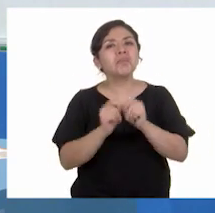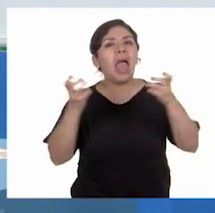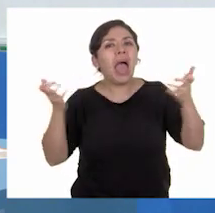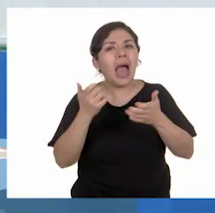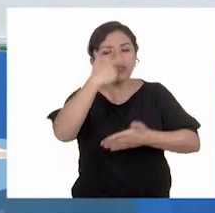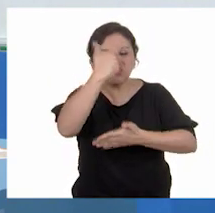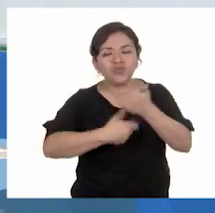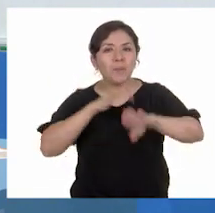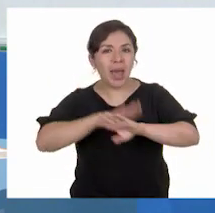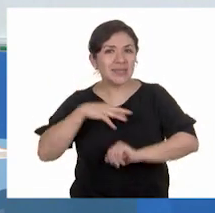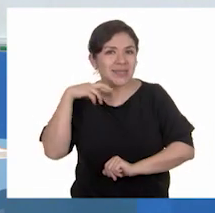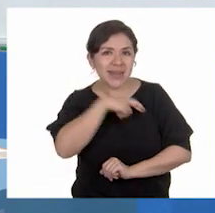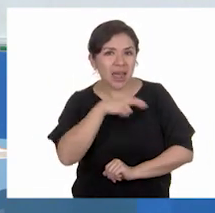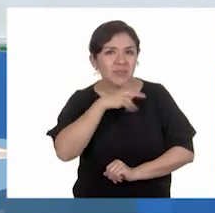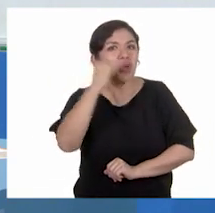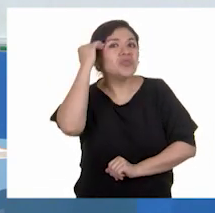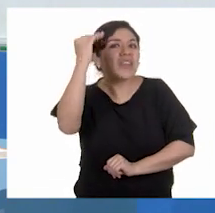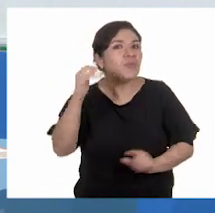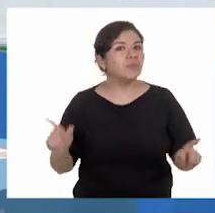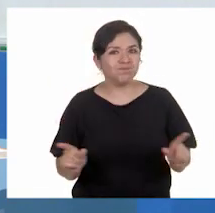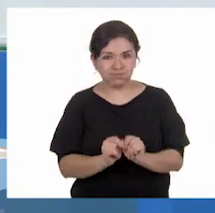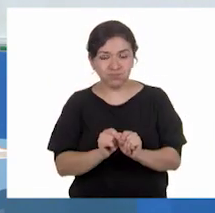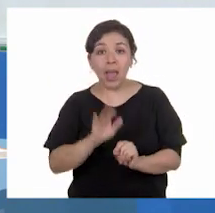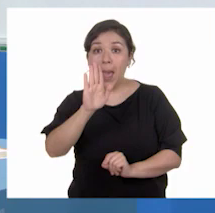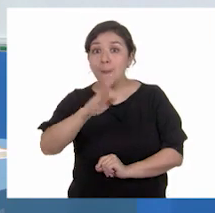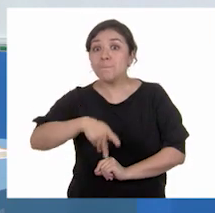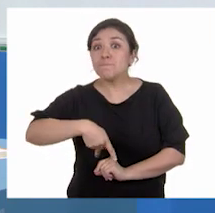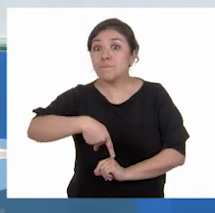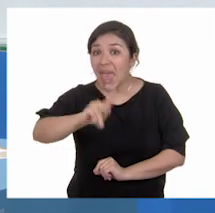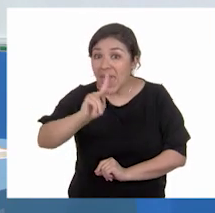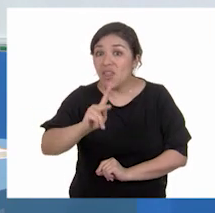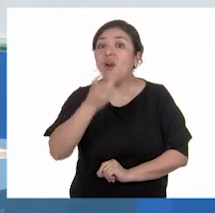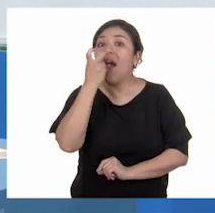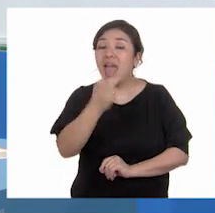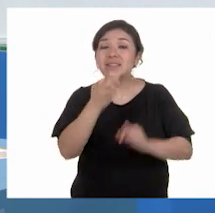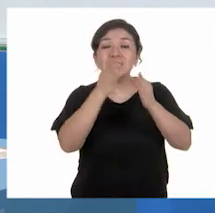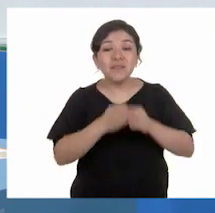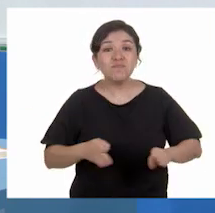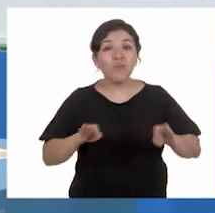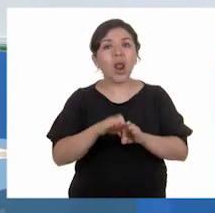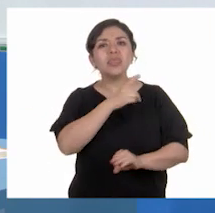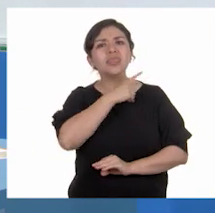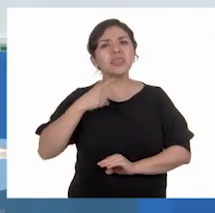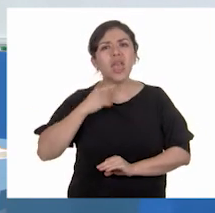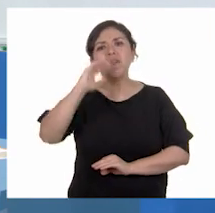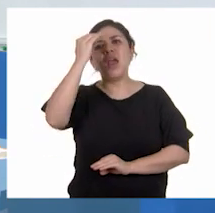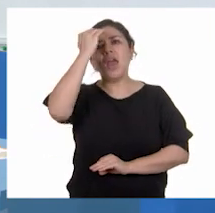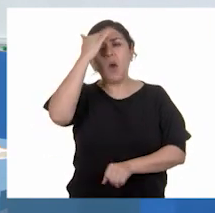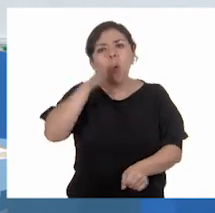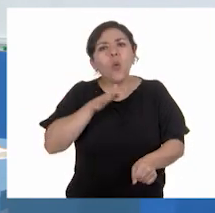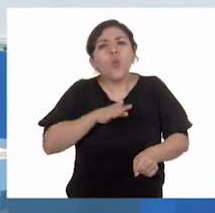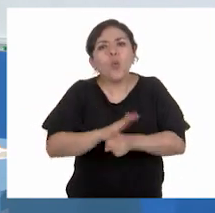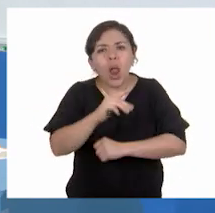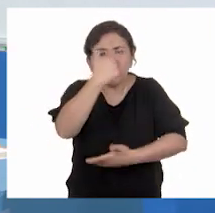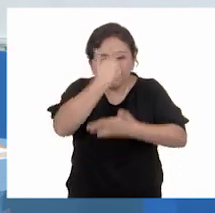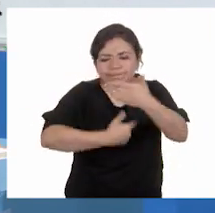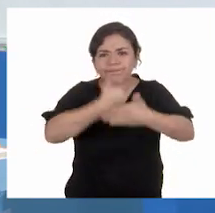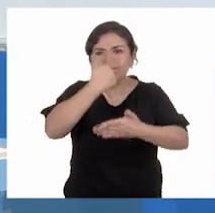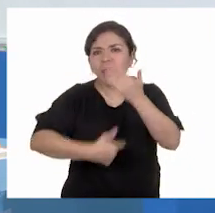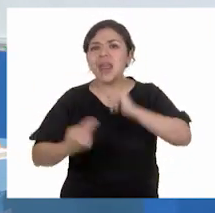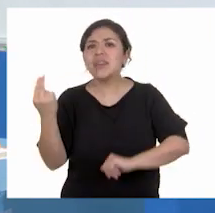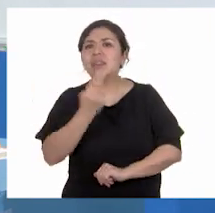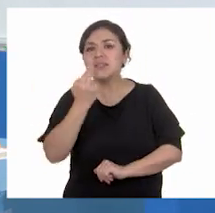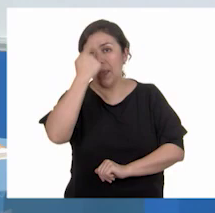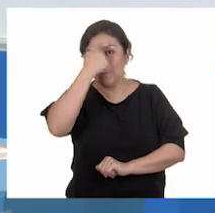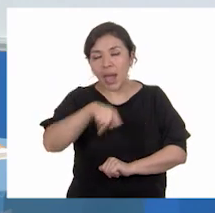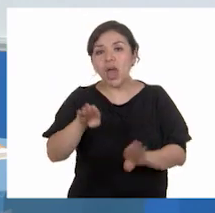procedimientos y ahorrar tiempo, pero es muy importante saber qué operaciones son las